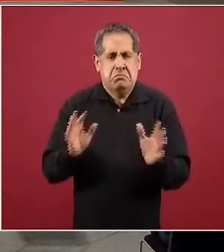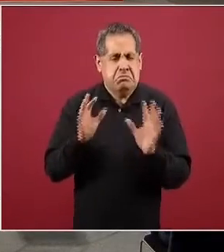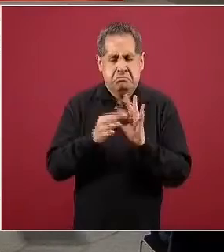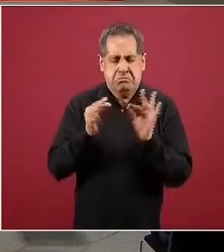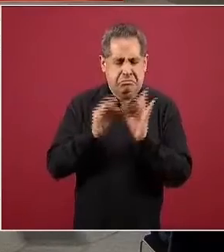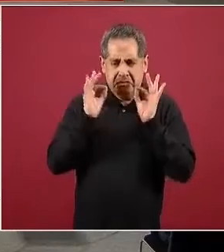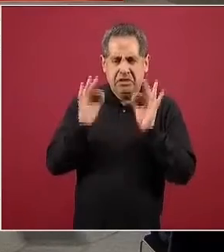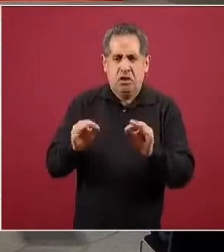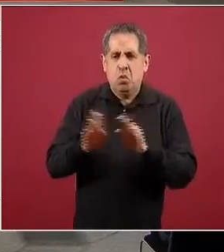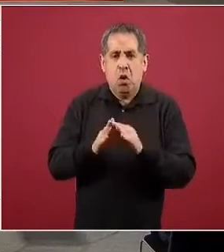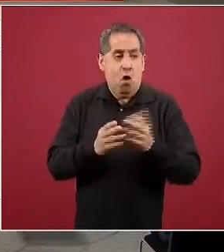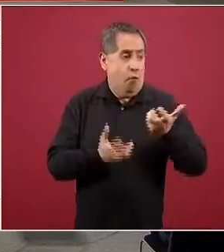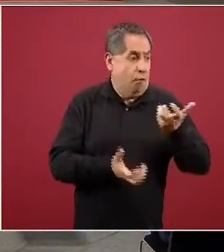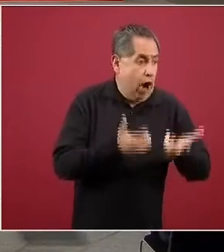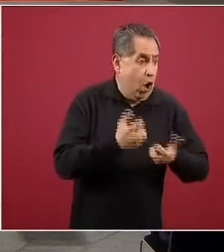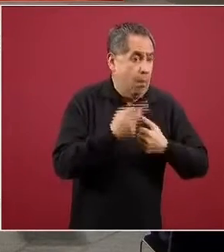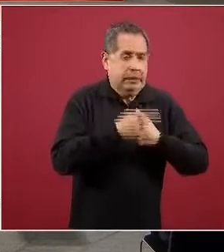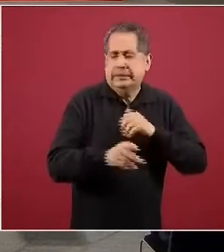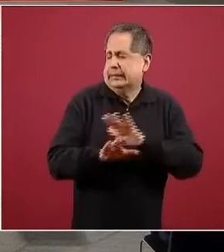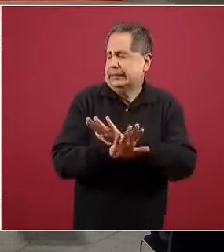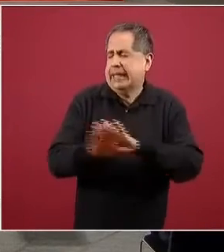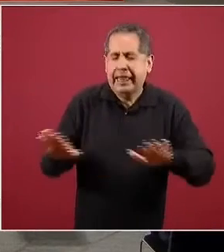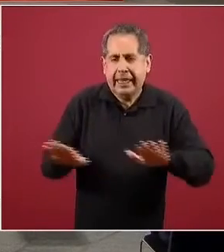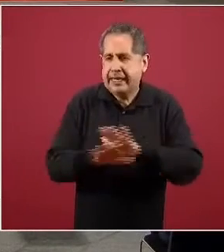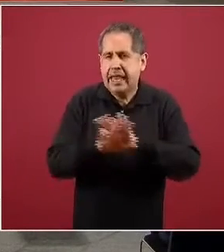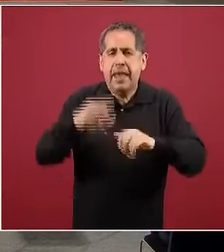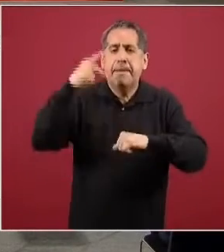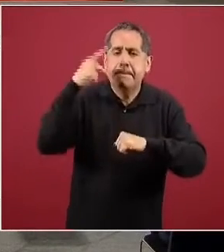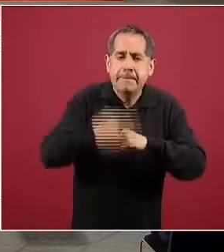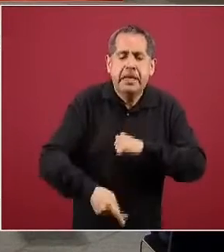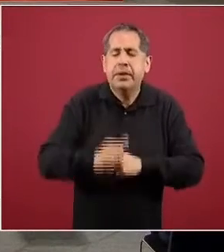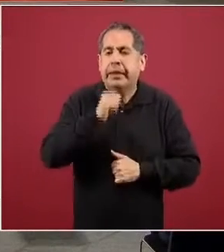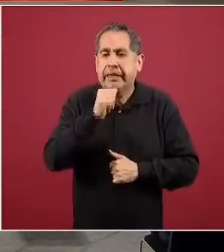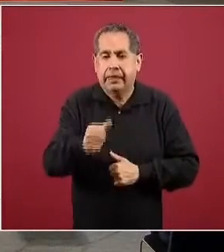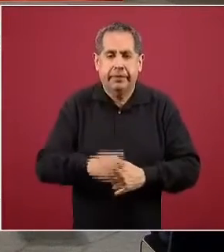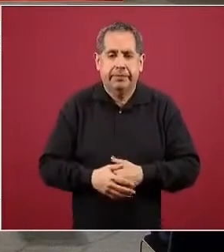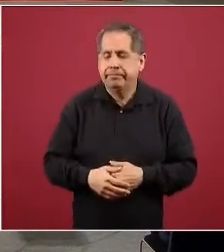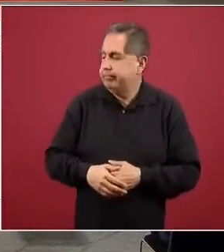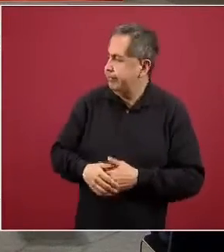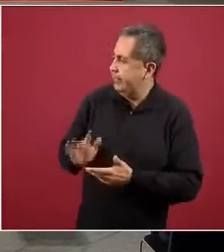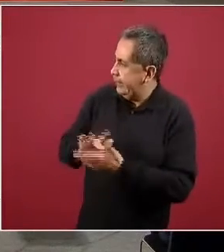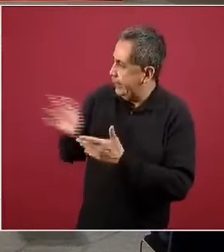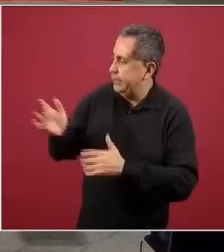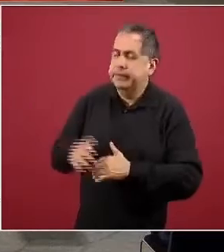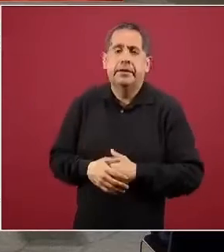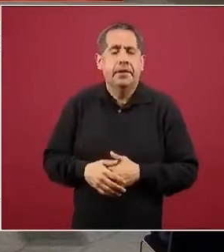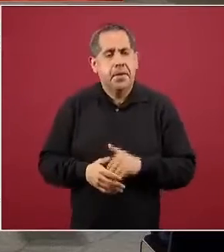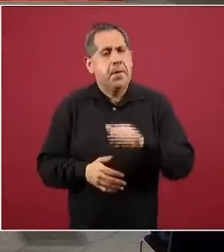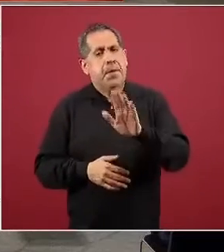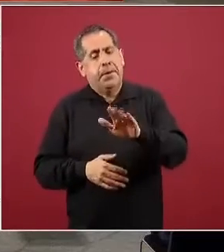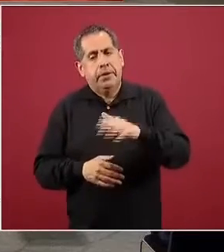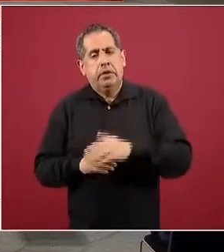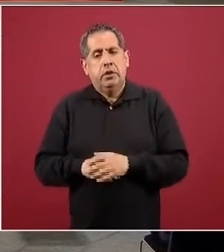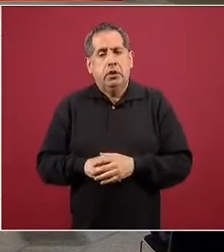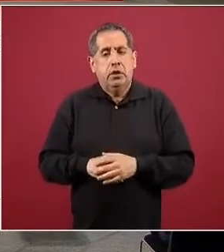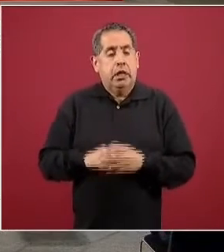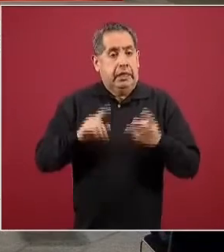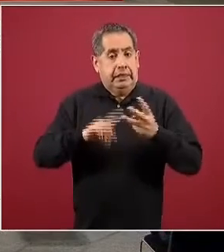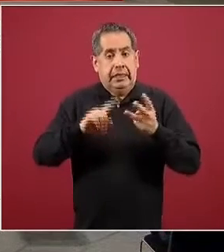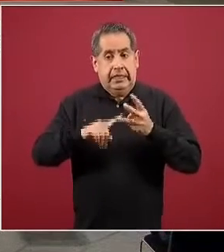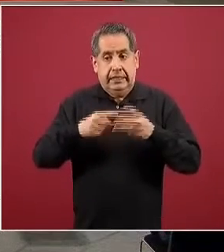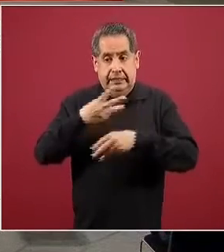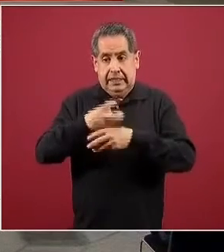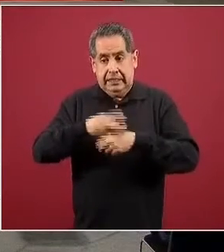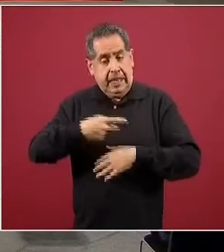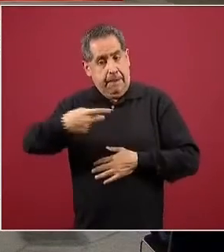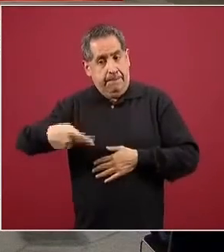ser el fuego o algo. Exactamente. Muy bien, Aurora, muchísimas gracias. Y ahora quiero irme a la